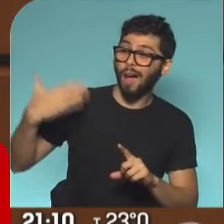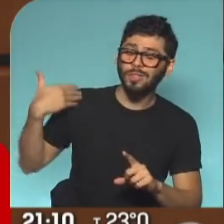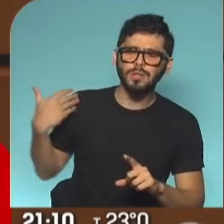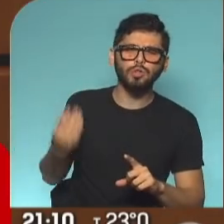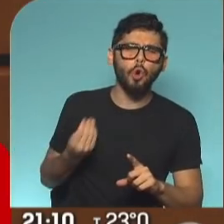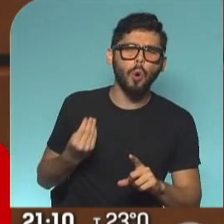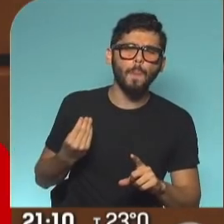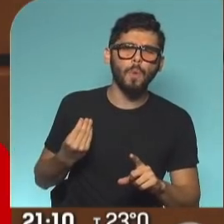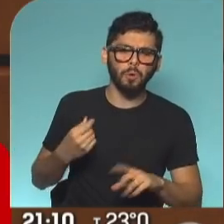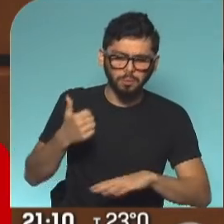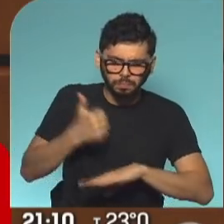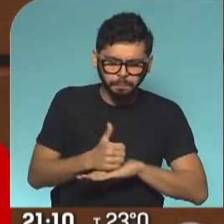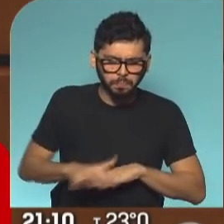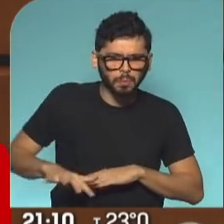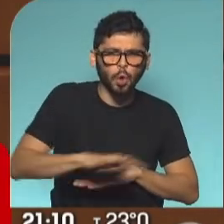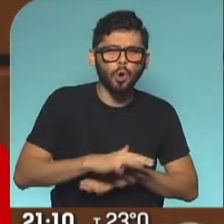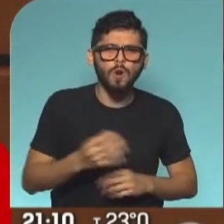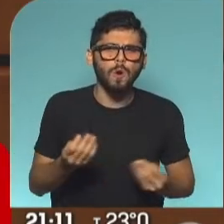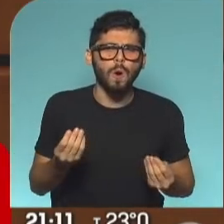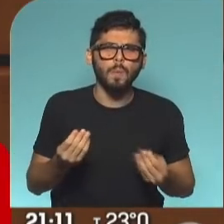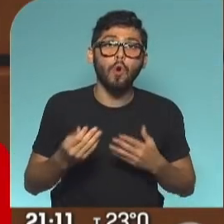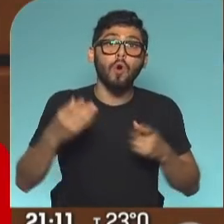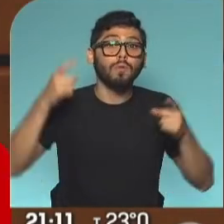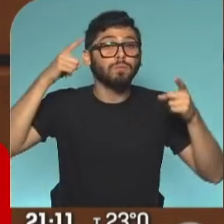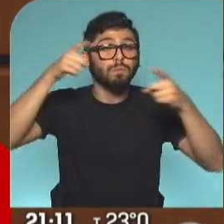qué lugar estamos y hacia dónde queremos ir.